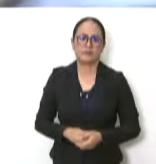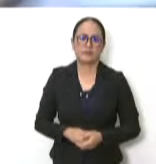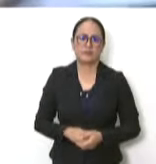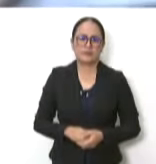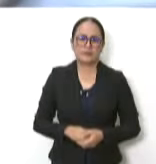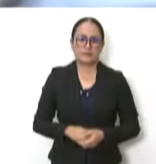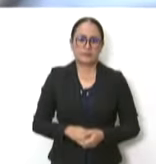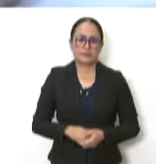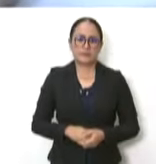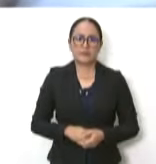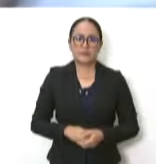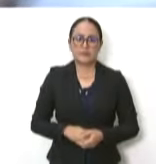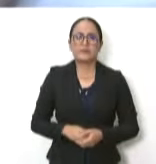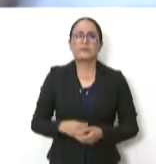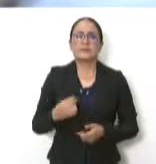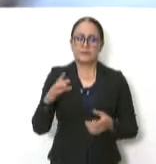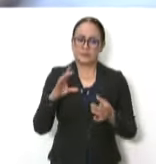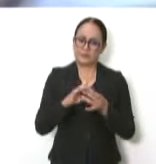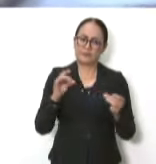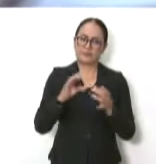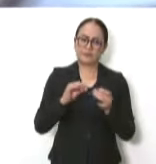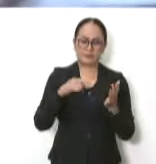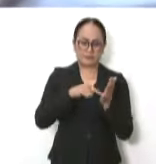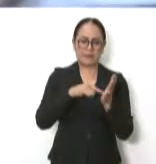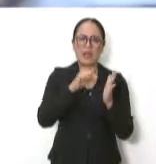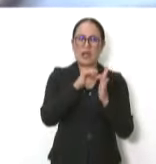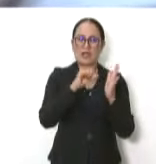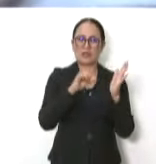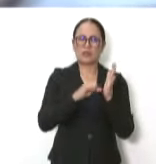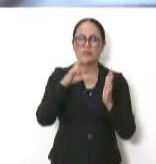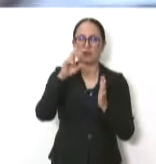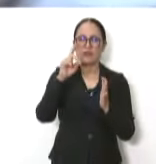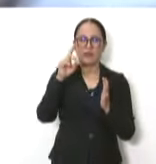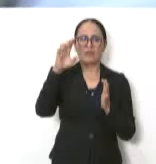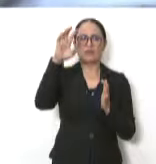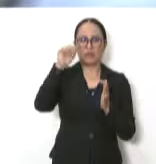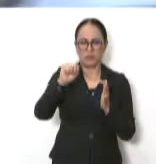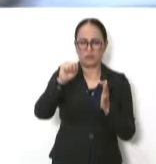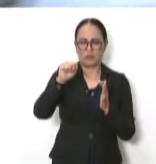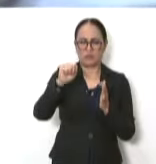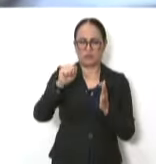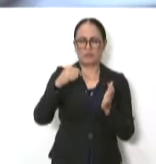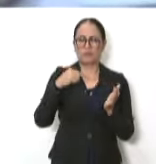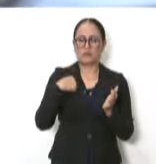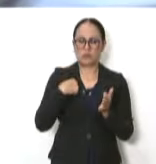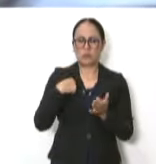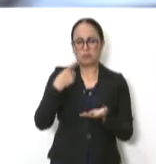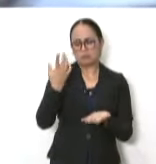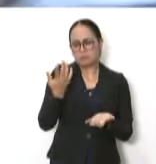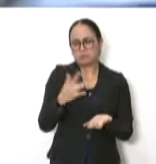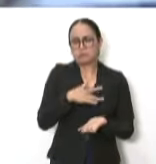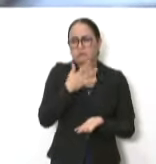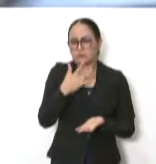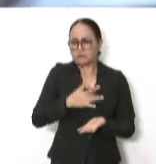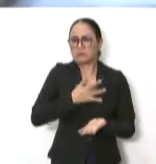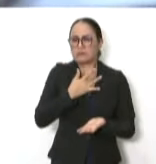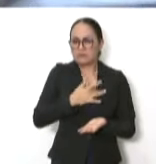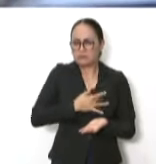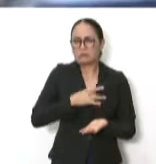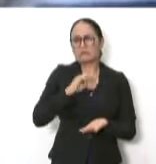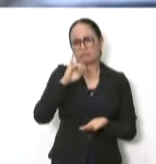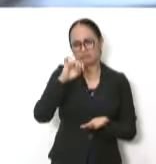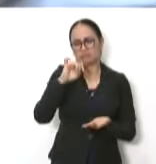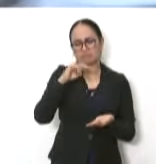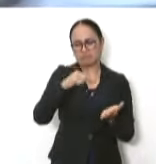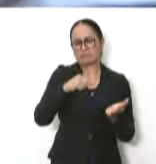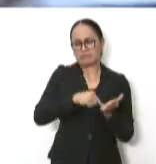Uno es el que ya se mencionó del artículo 39, que creo que sí hay posibilidades de